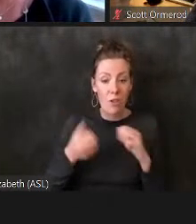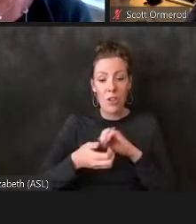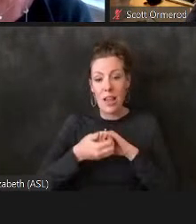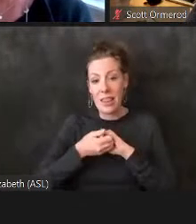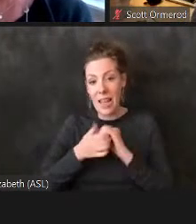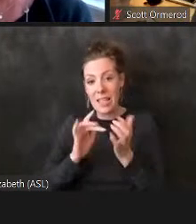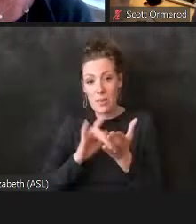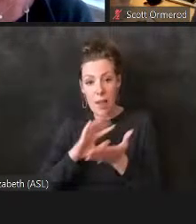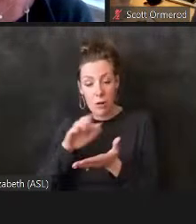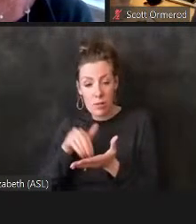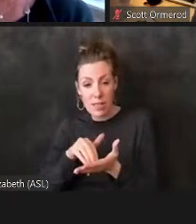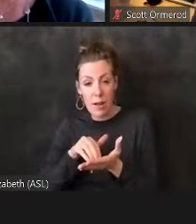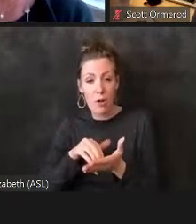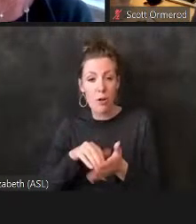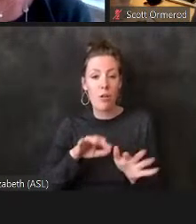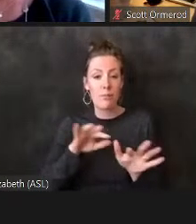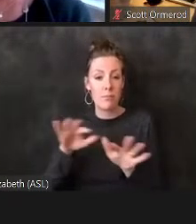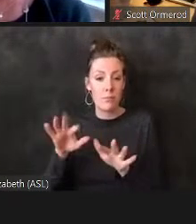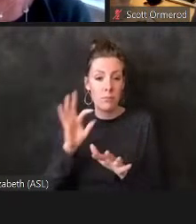en Santa Rosa,